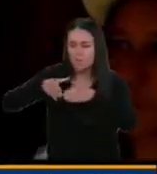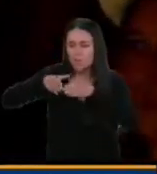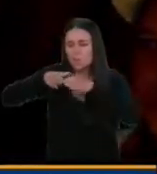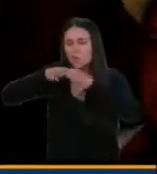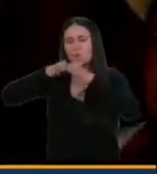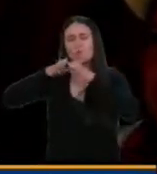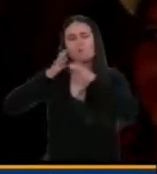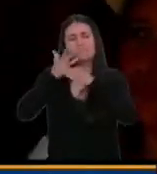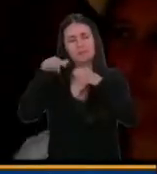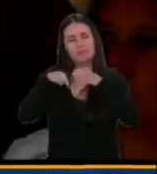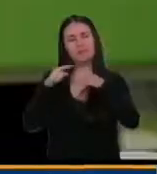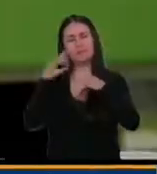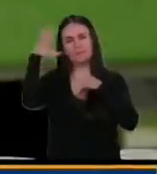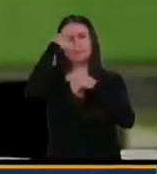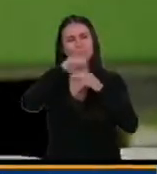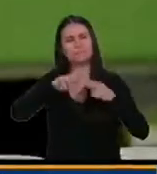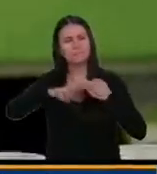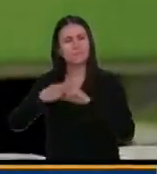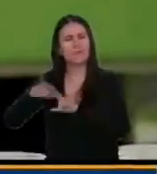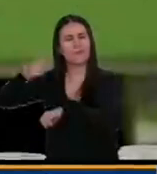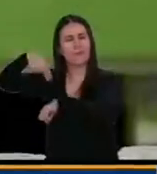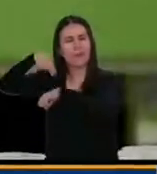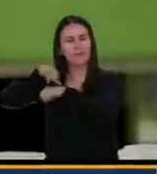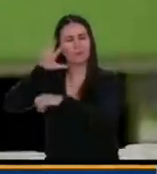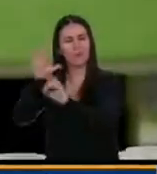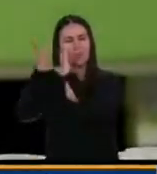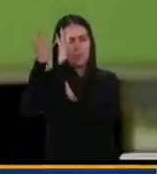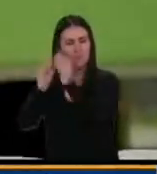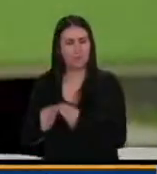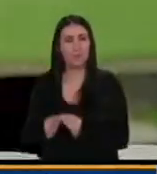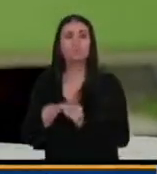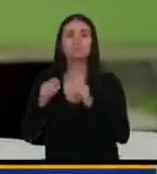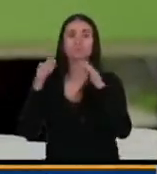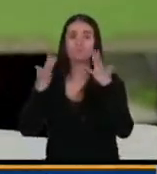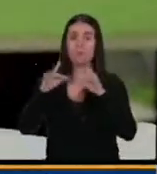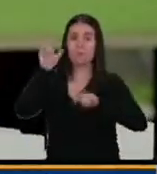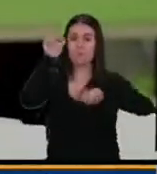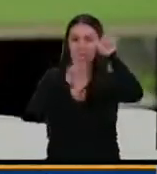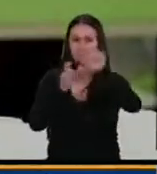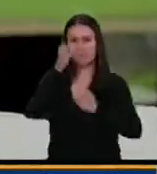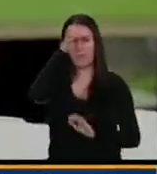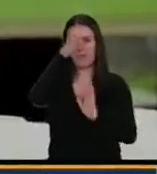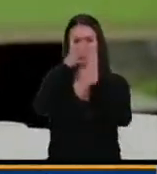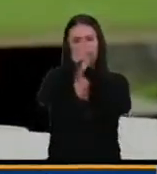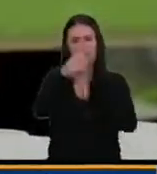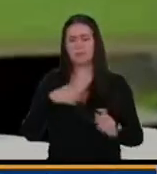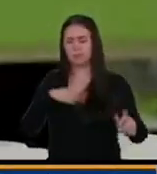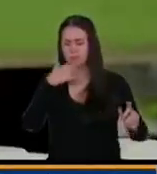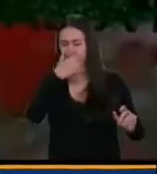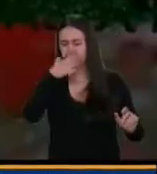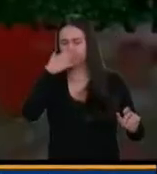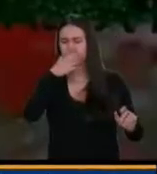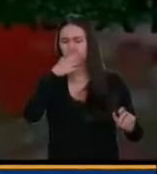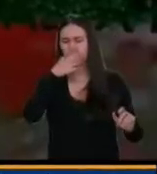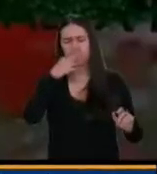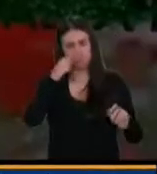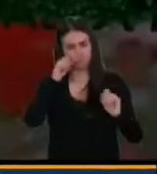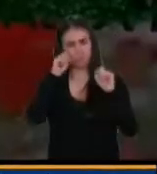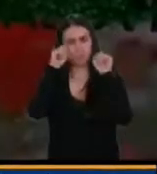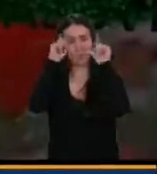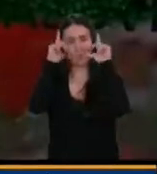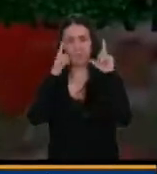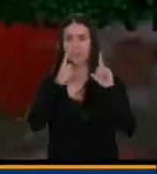contar mucho de nuestra región Y es que han sido varios las sorpresas que se han llevado los catadores ante los Sabores que aquí han encontrado